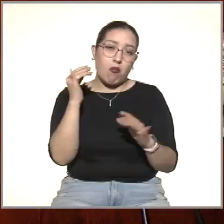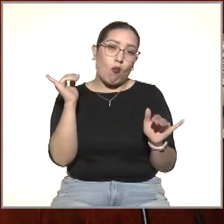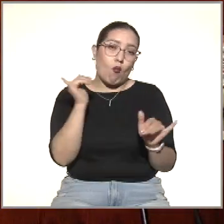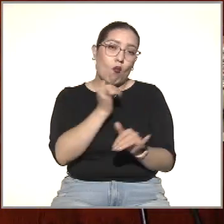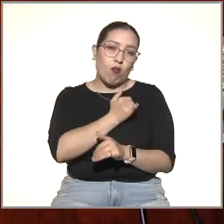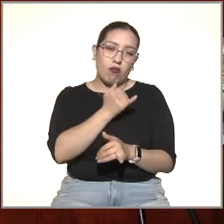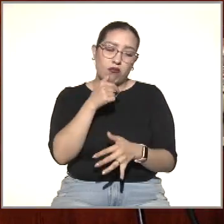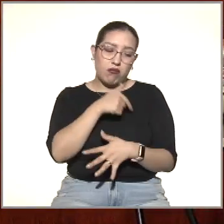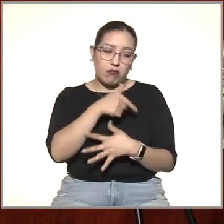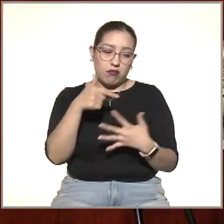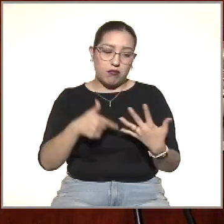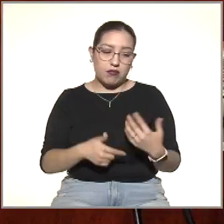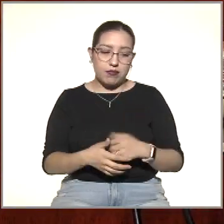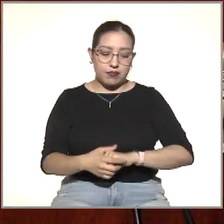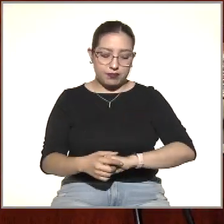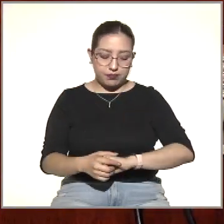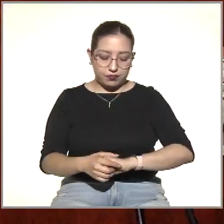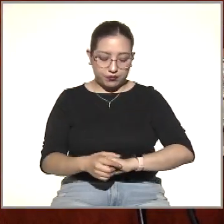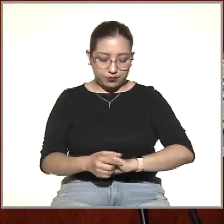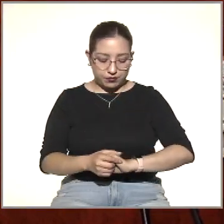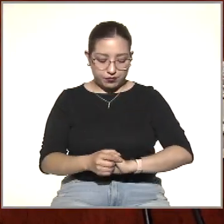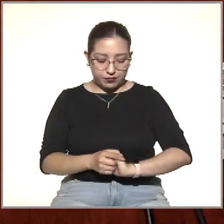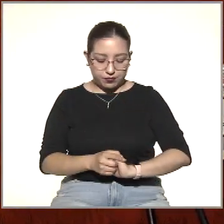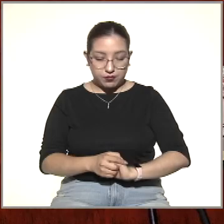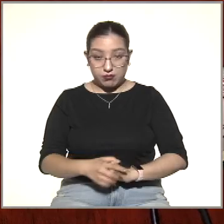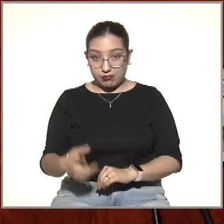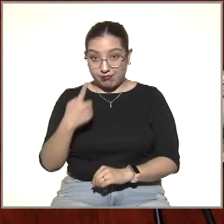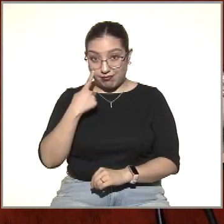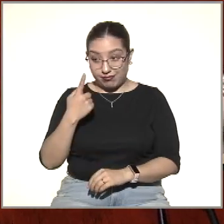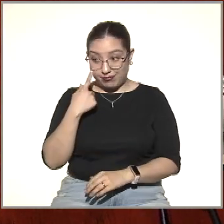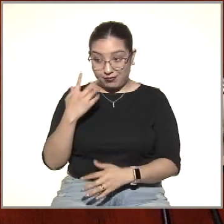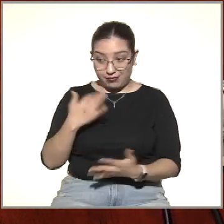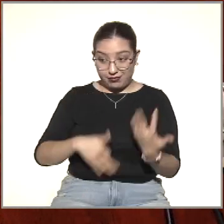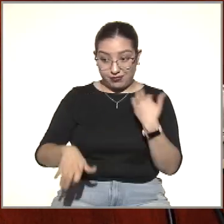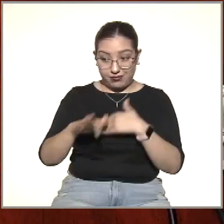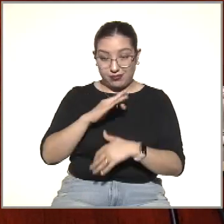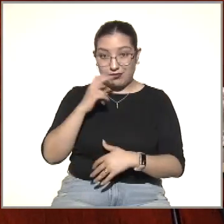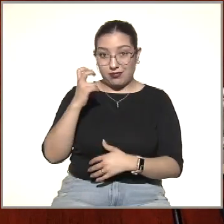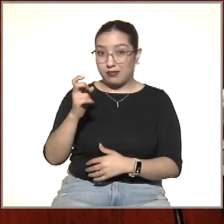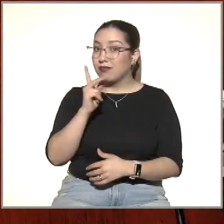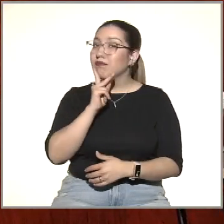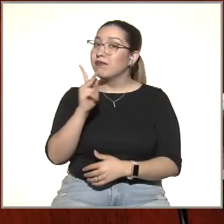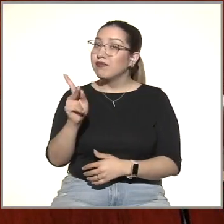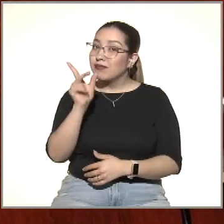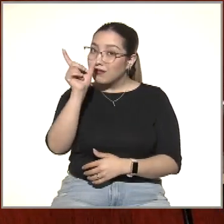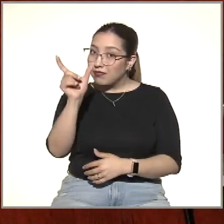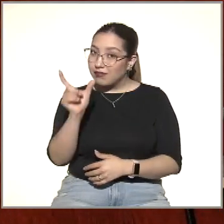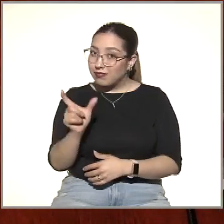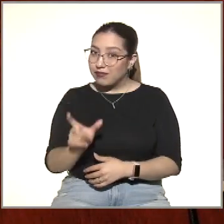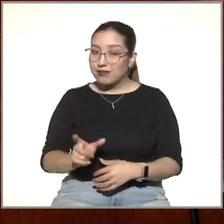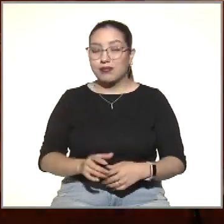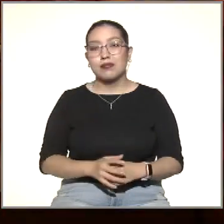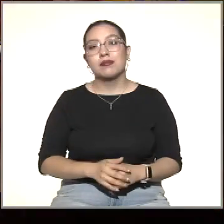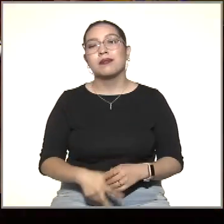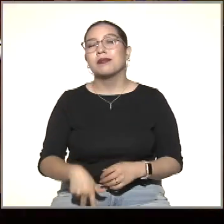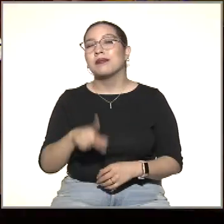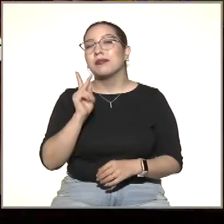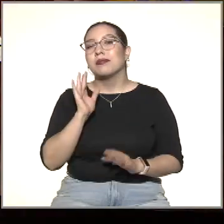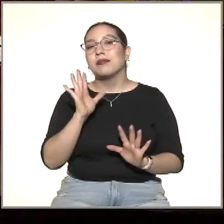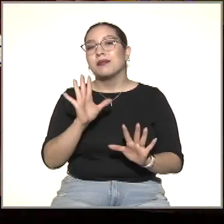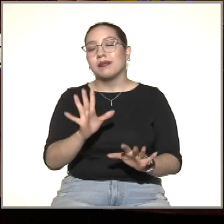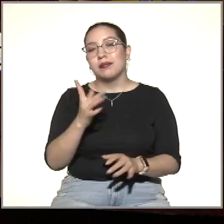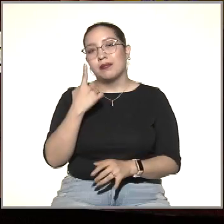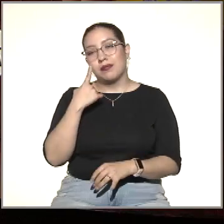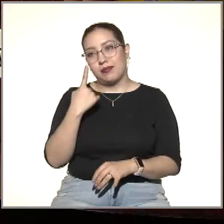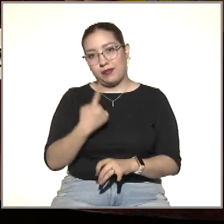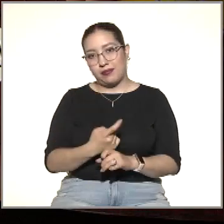Fíjense, ¿no? Todo lo que nos están diciendo del poder de las palabras, o sea, lo que una palabra los hacía sentir, pero antes de escuchar esto, que